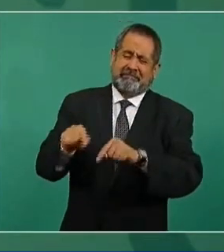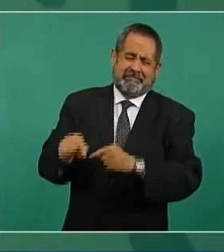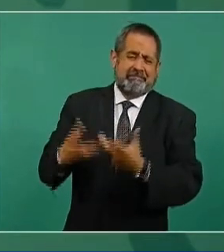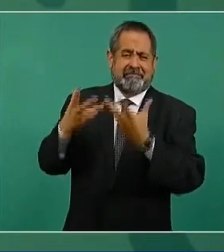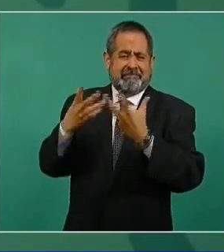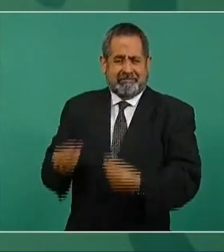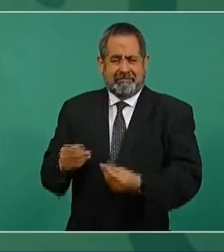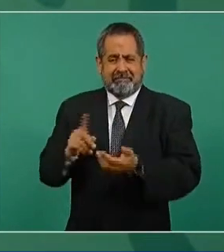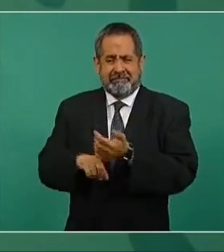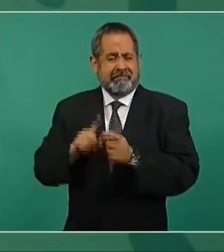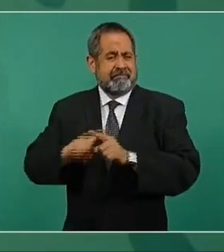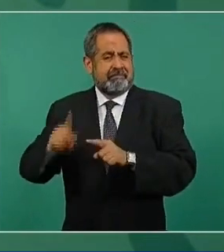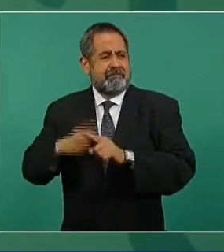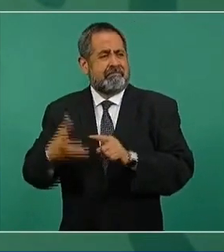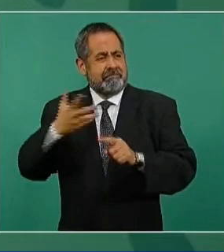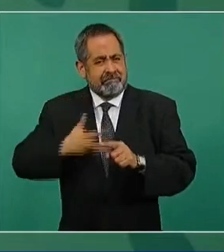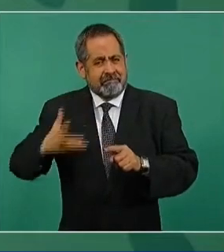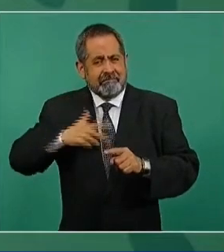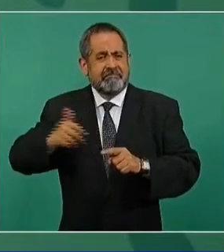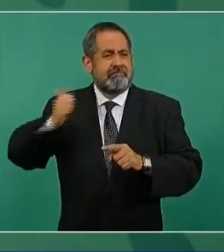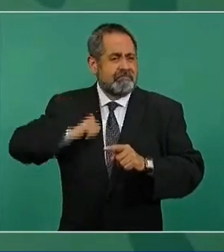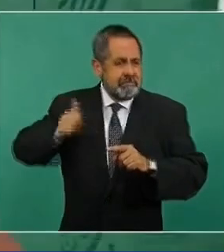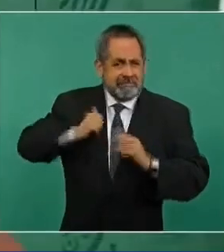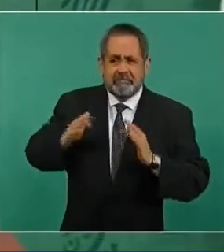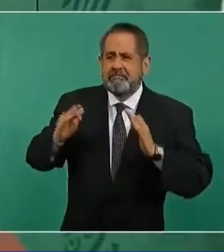a riqueza arqueológica,